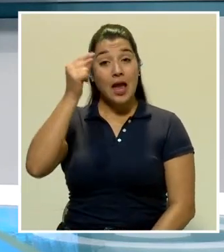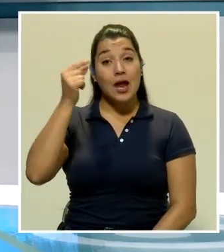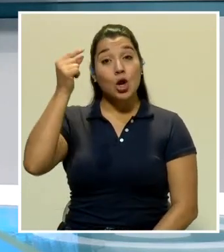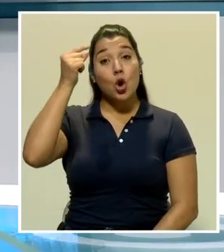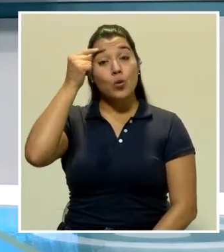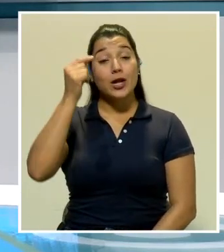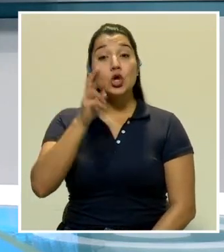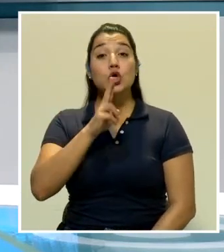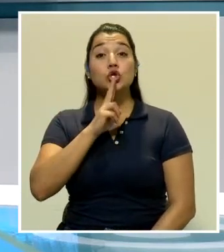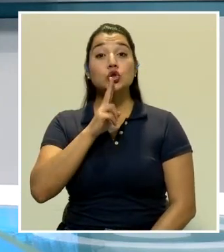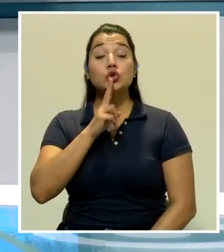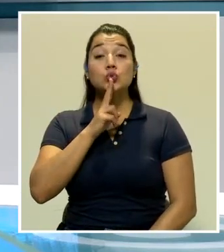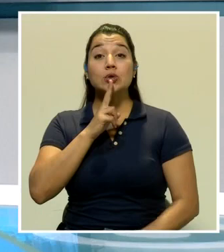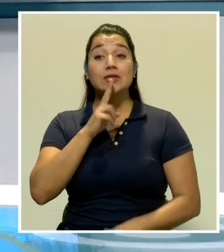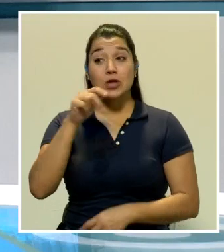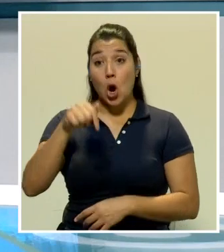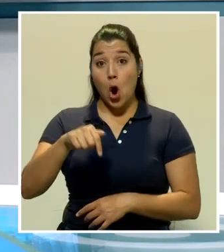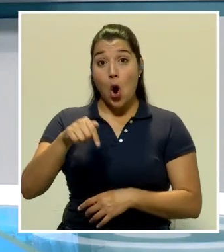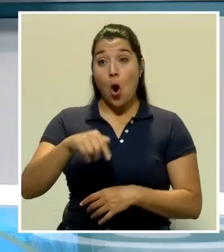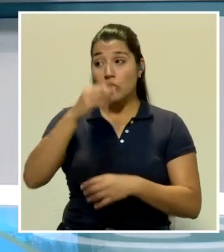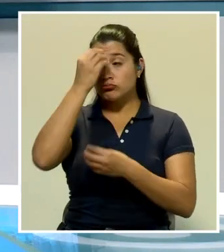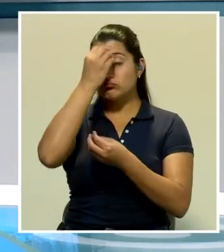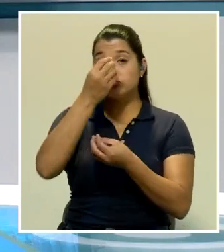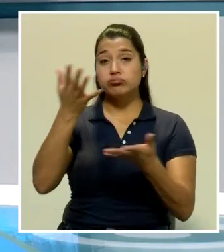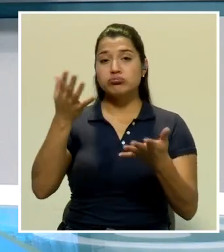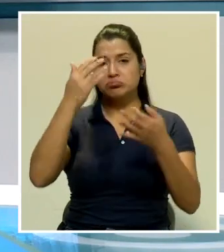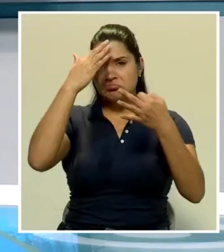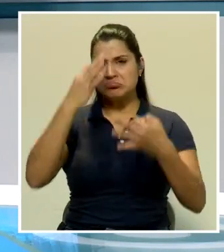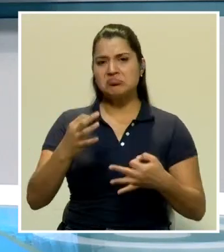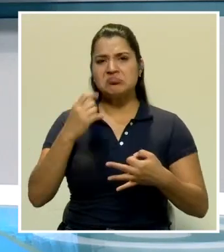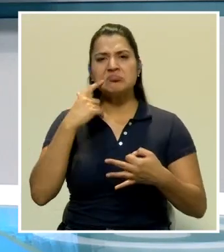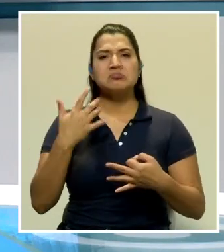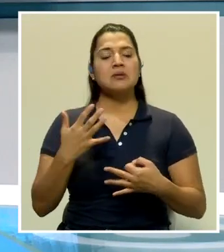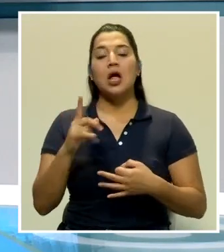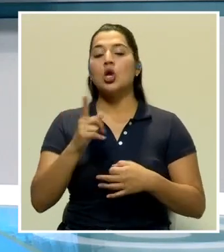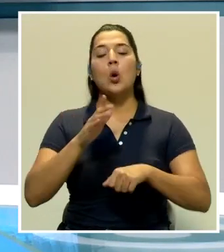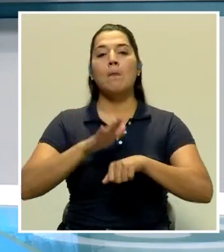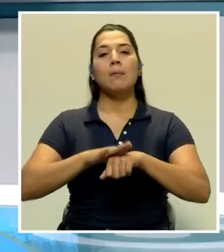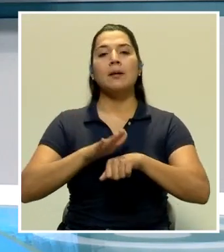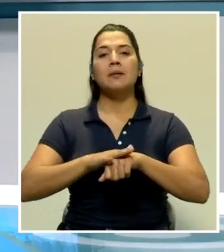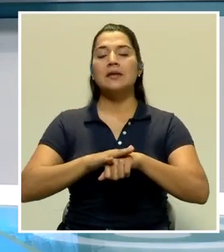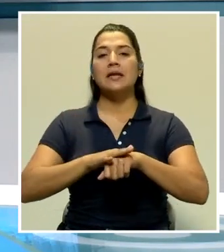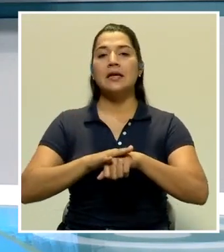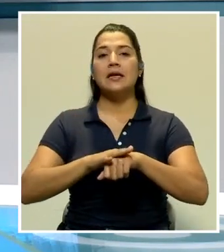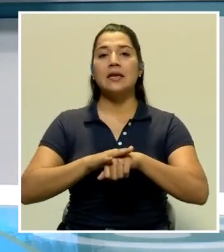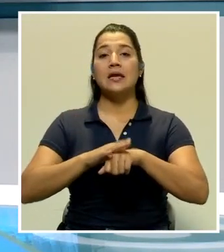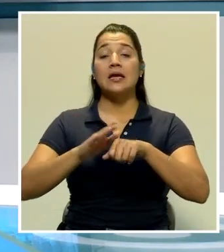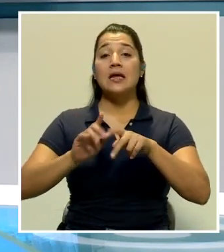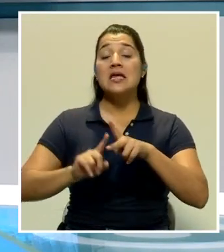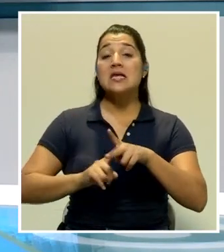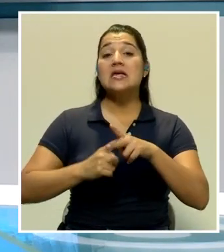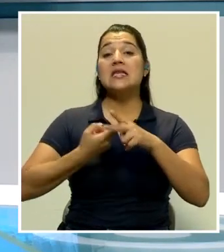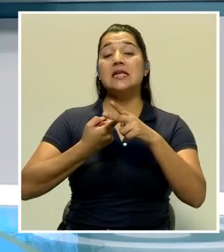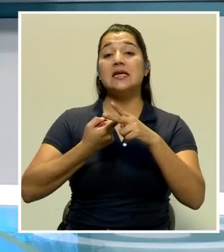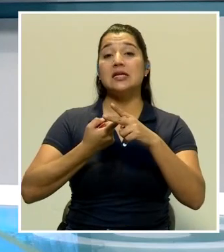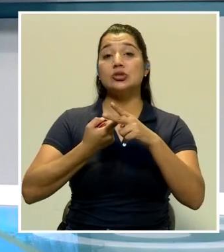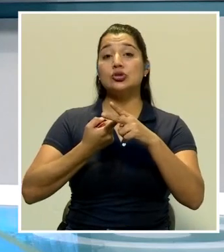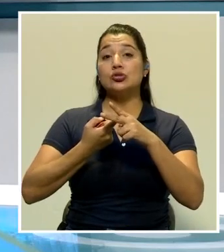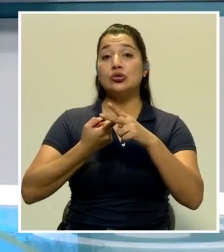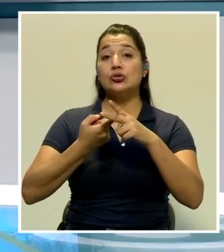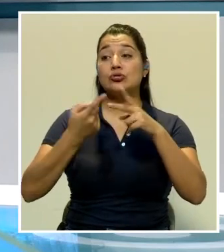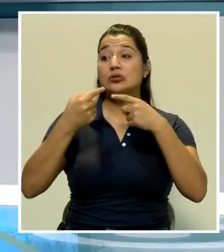de Honduras emitió a su vez una directriz para no permitir el inicio de las declaraciones